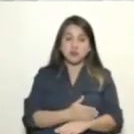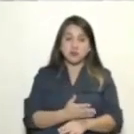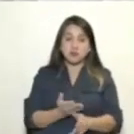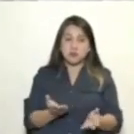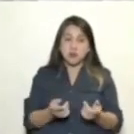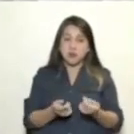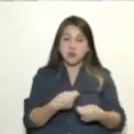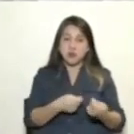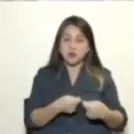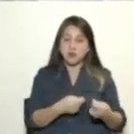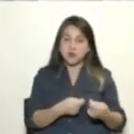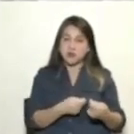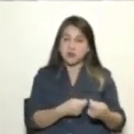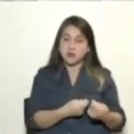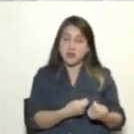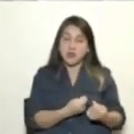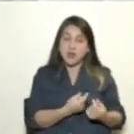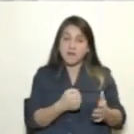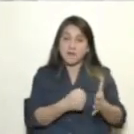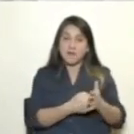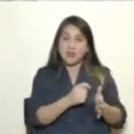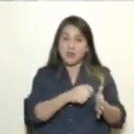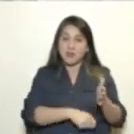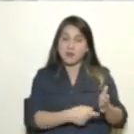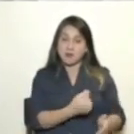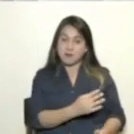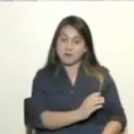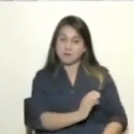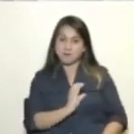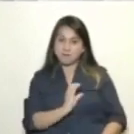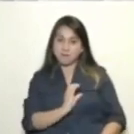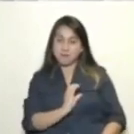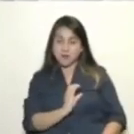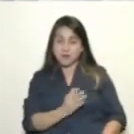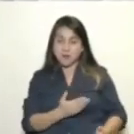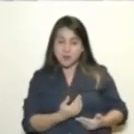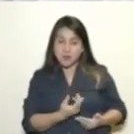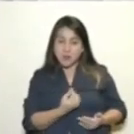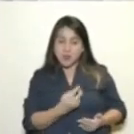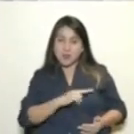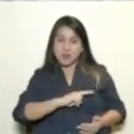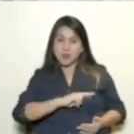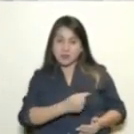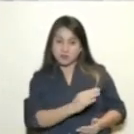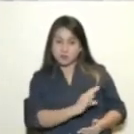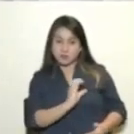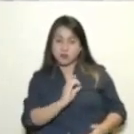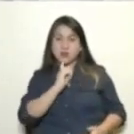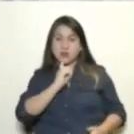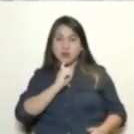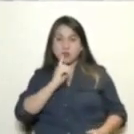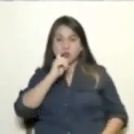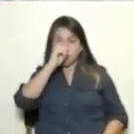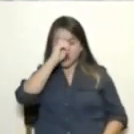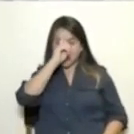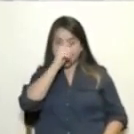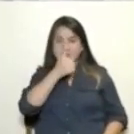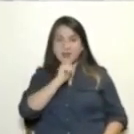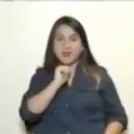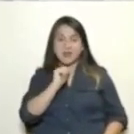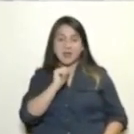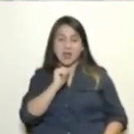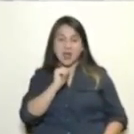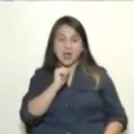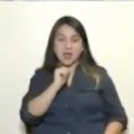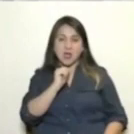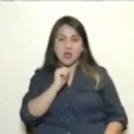un negocio que le produce utilidades a fin de mes. Me produce utilidades a fin de mes si tengo una clínica, hay una operación. Ahí yo puedo